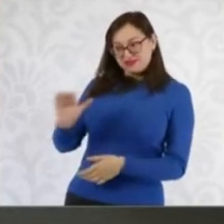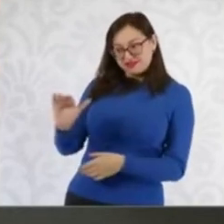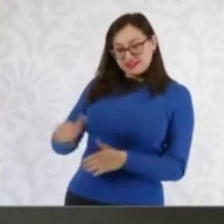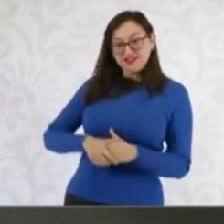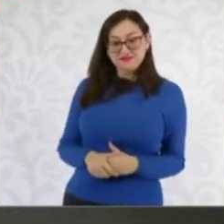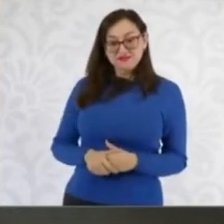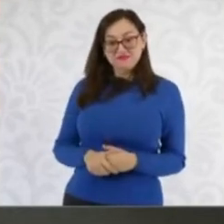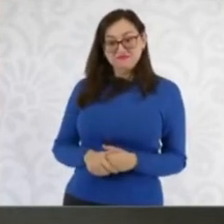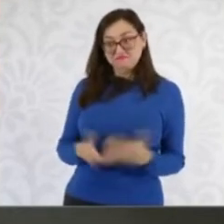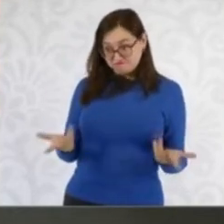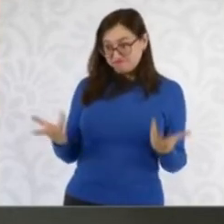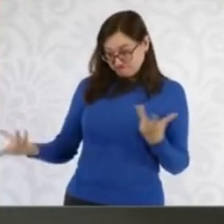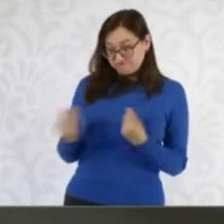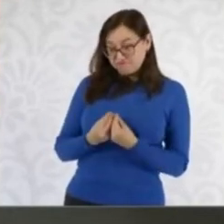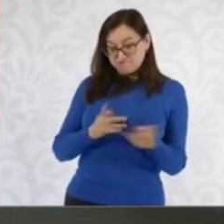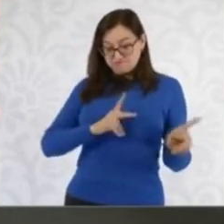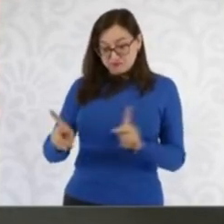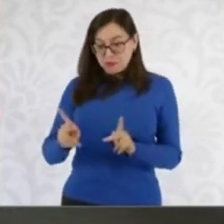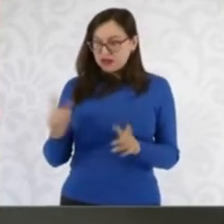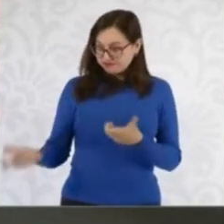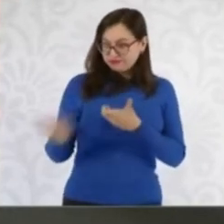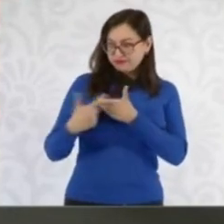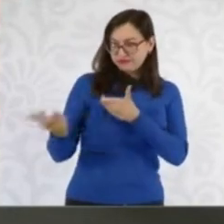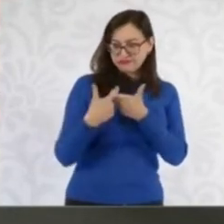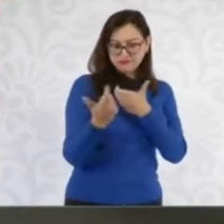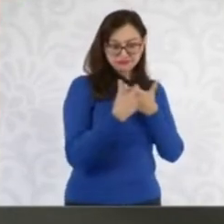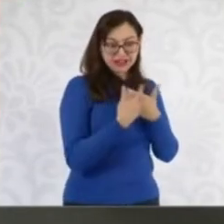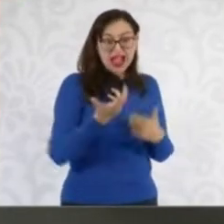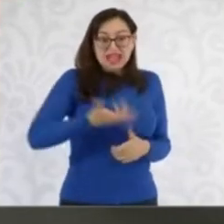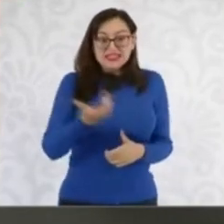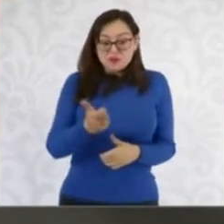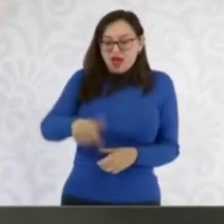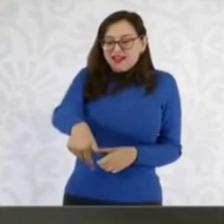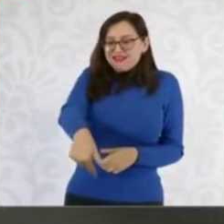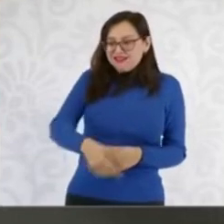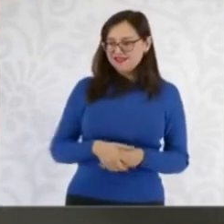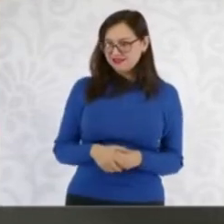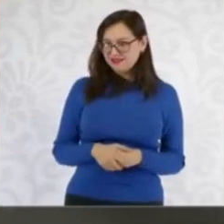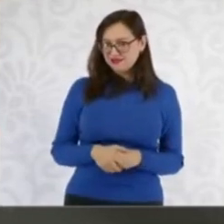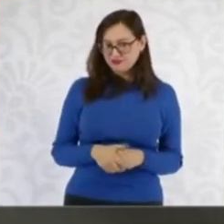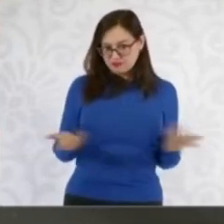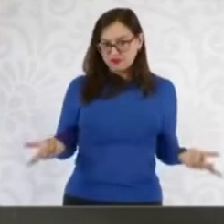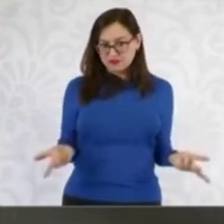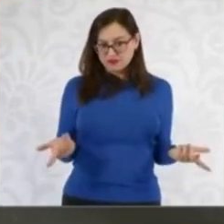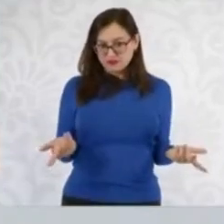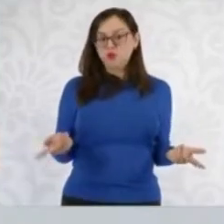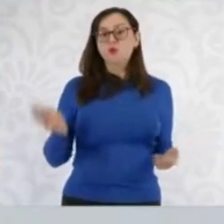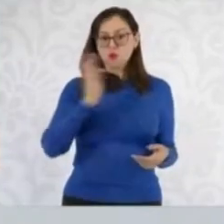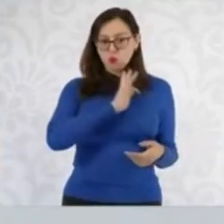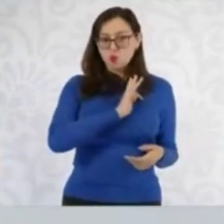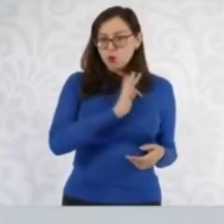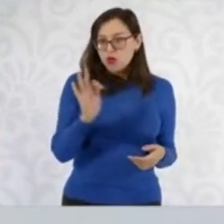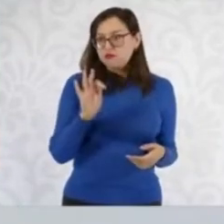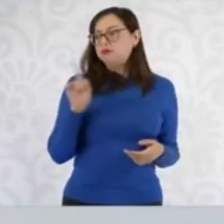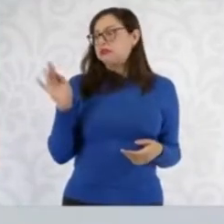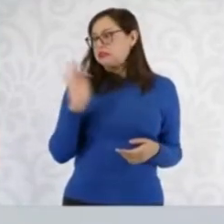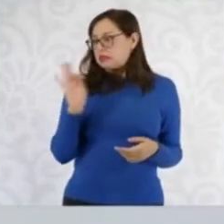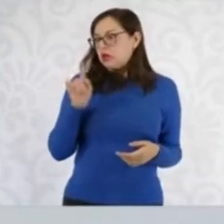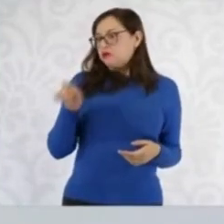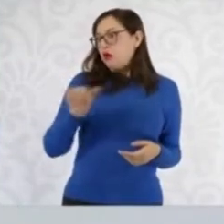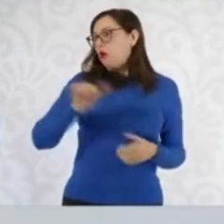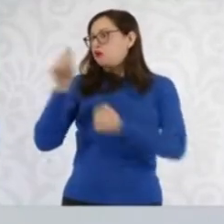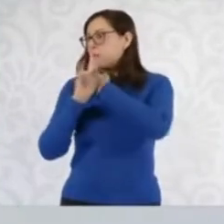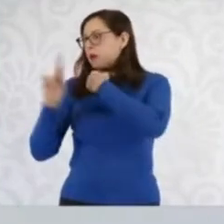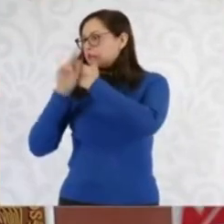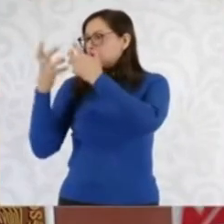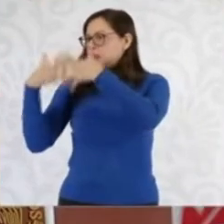a lo que los invitamos es que se sumen a este plan y que vean sus empresas ¿Qué otra parte pueden fabricar en México? Y cómo